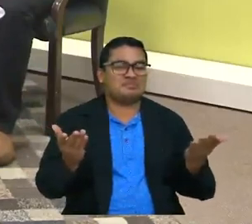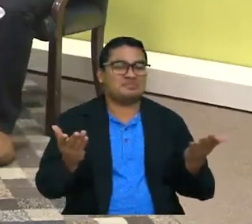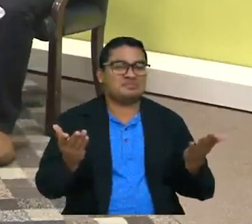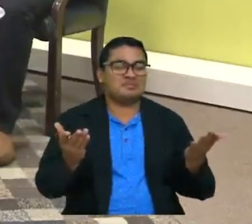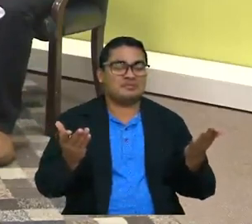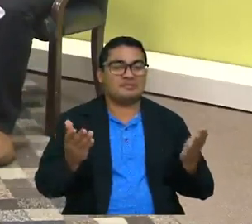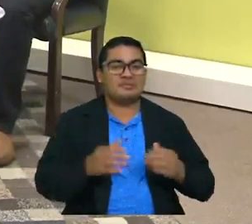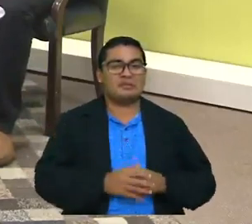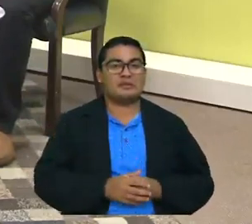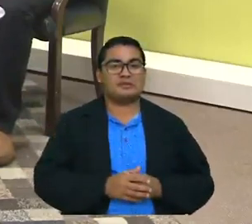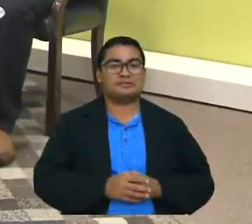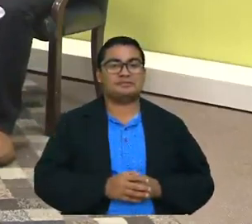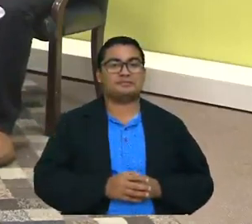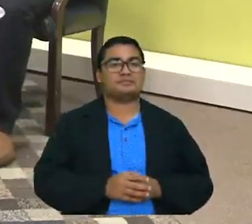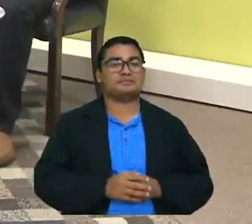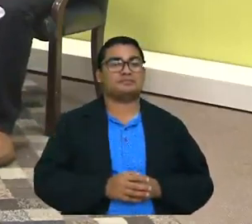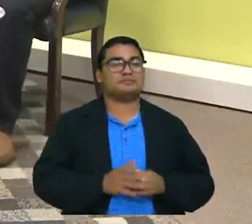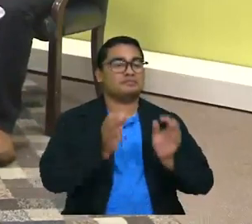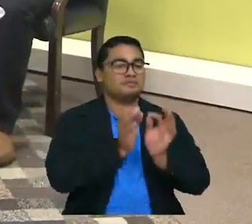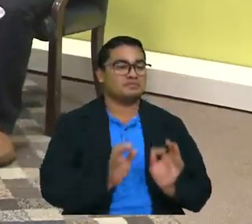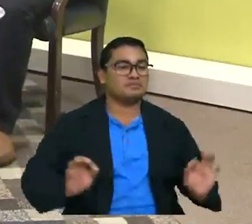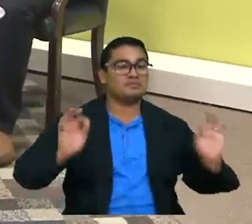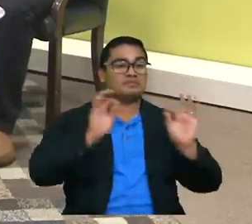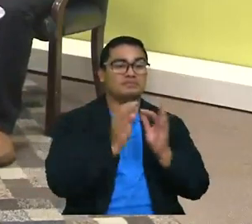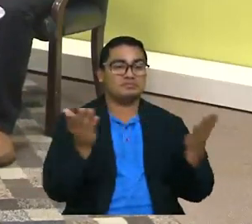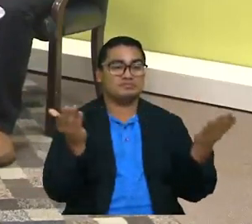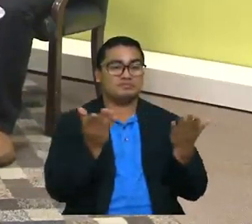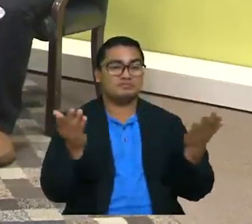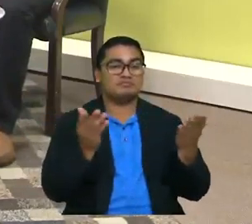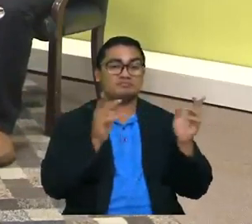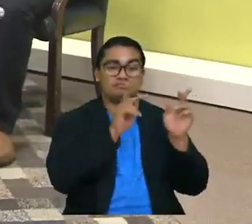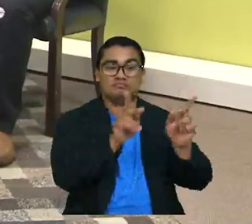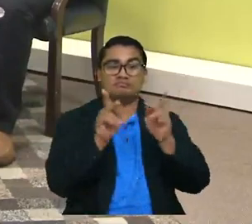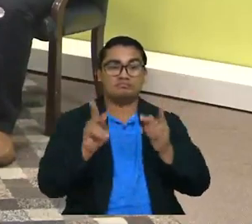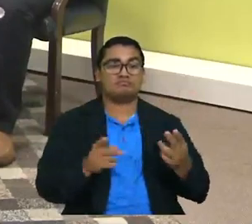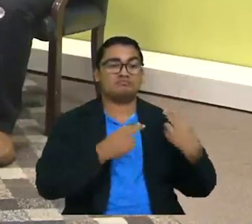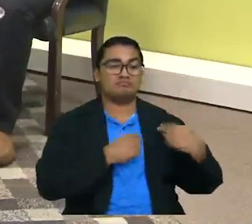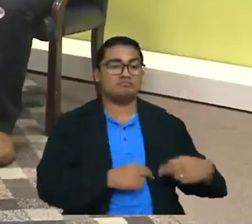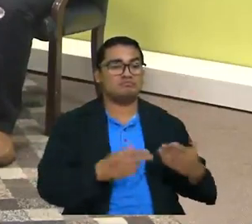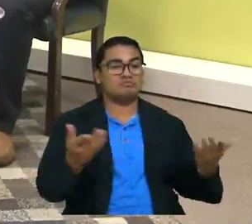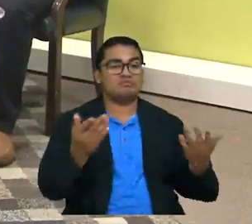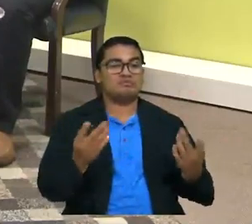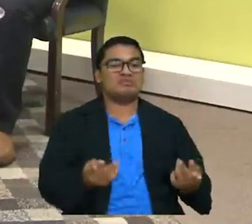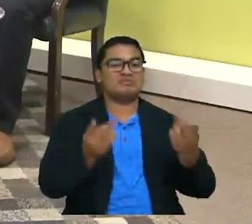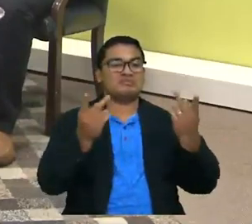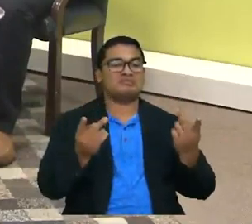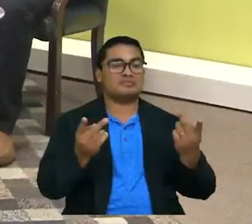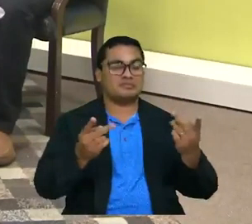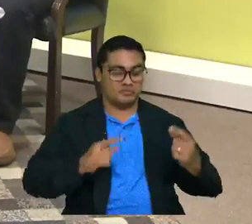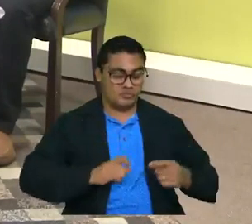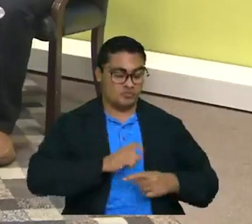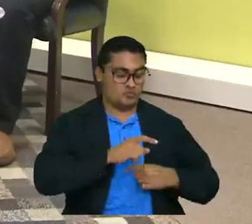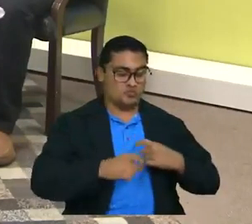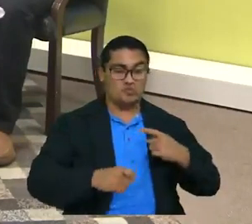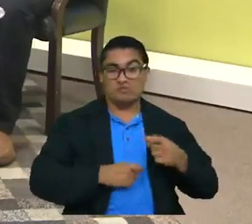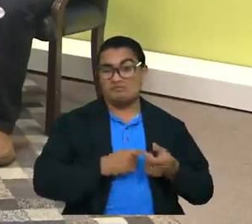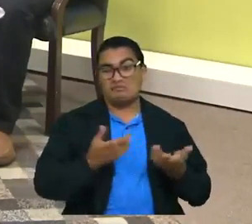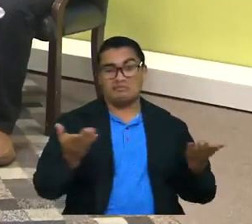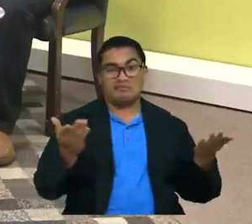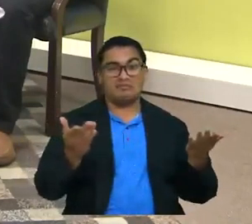organismo, microorganismo. Sí. ¿Pero qué importancia tiene dentro del ser humano, en la vida del ser humano? Los parásitos, no solo los